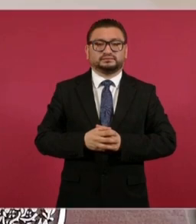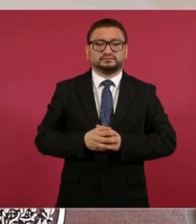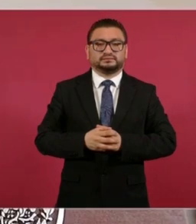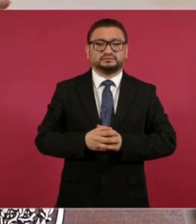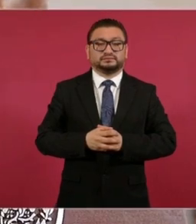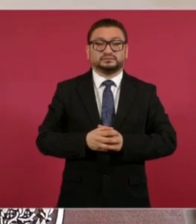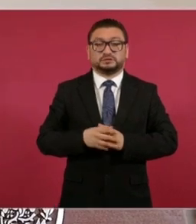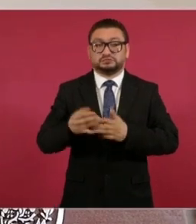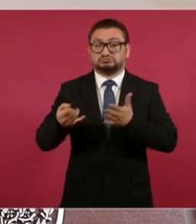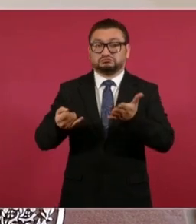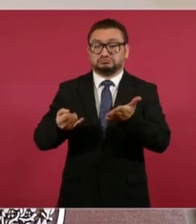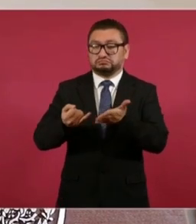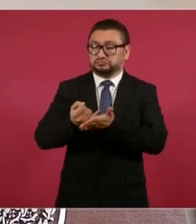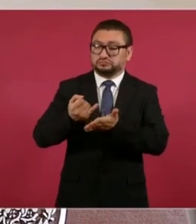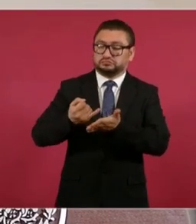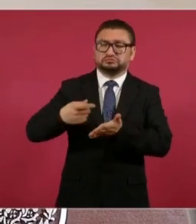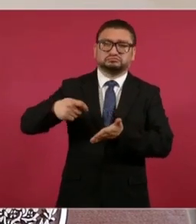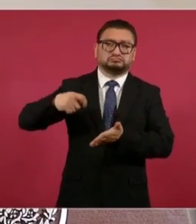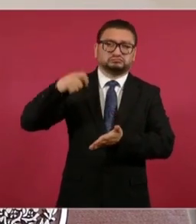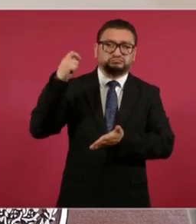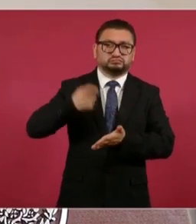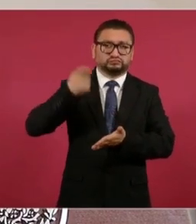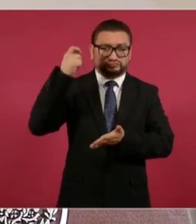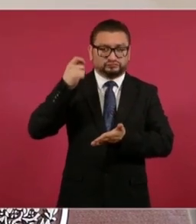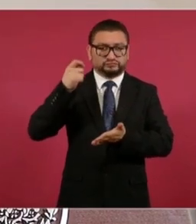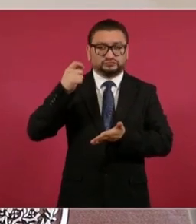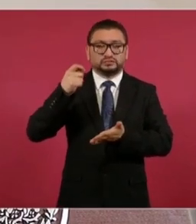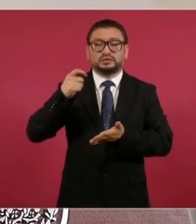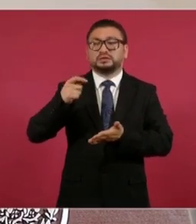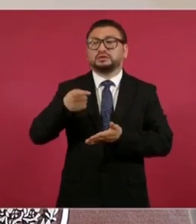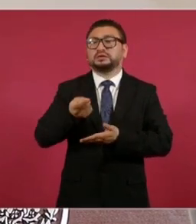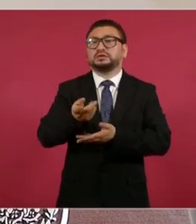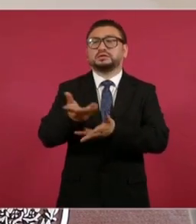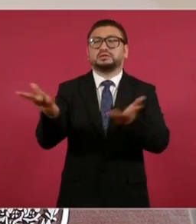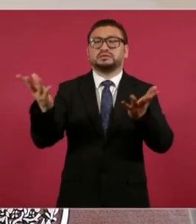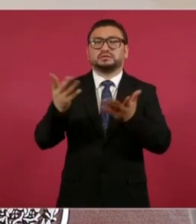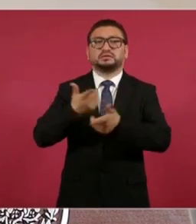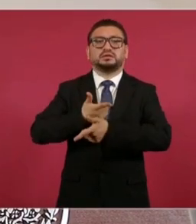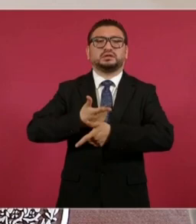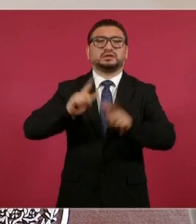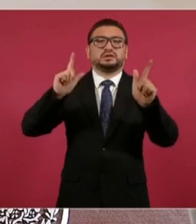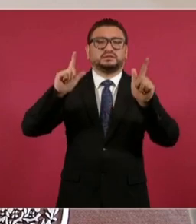sale una sentencia y dejan en